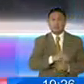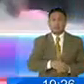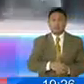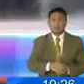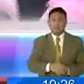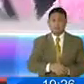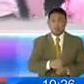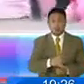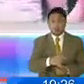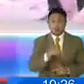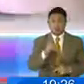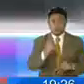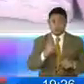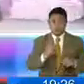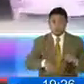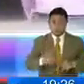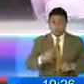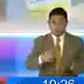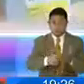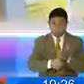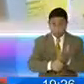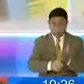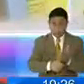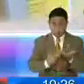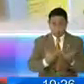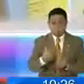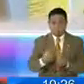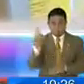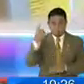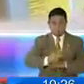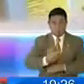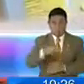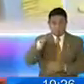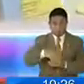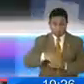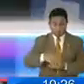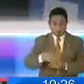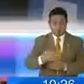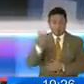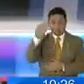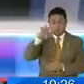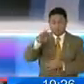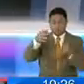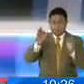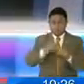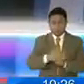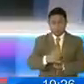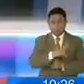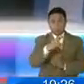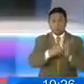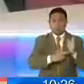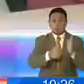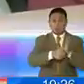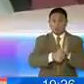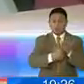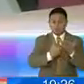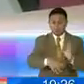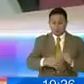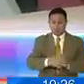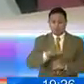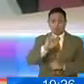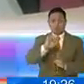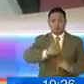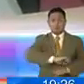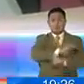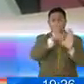no alcancen a realizar el trámite de cedulación, el mismo día de las elecciones, 19 de febrero, el registro civil atenderá desde las